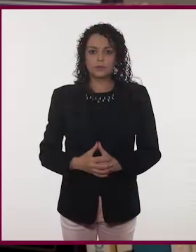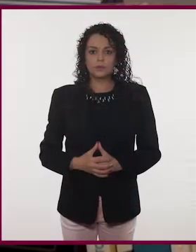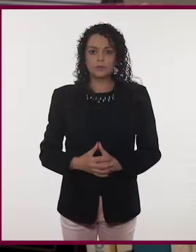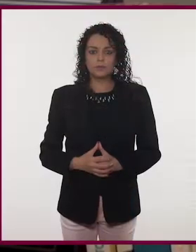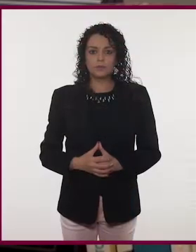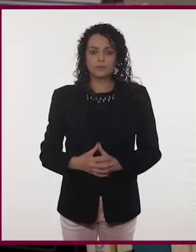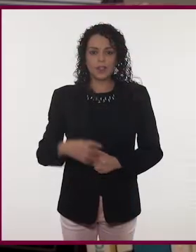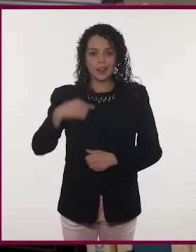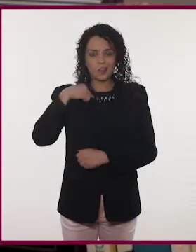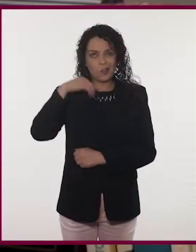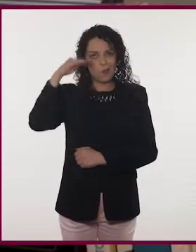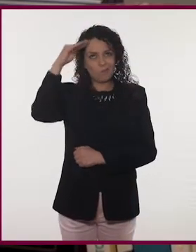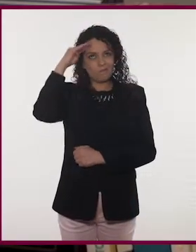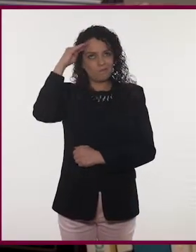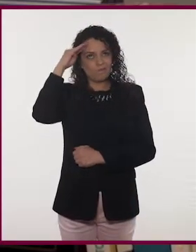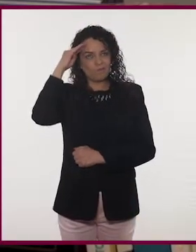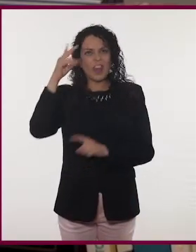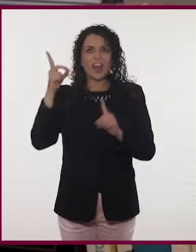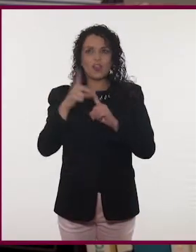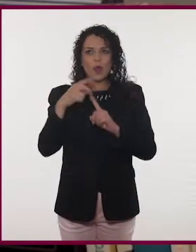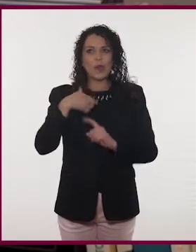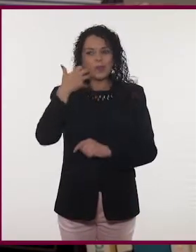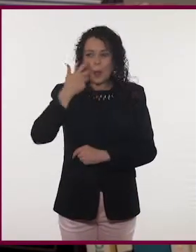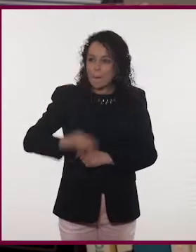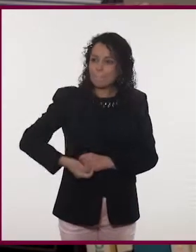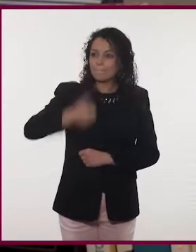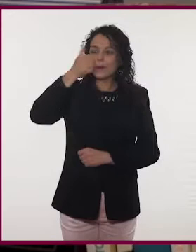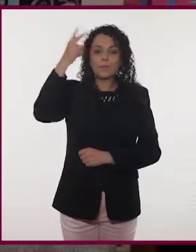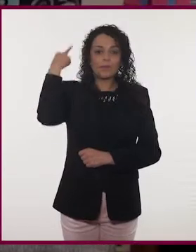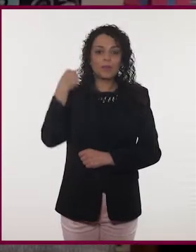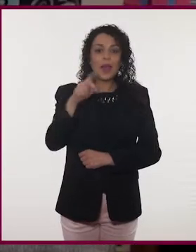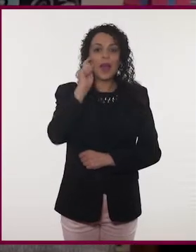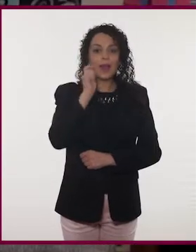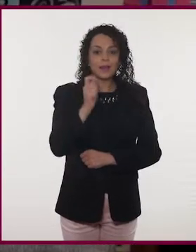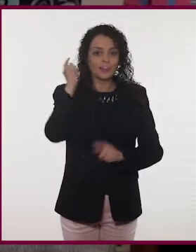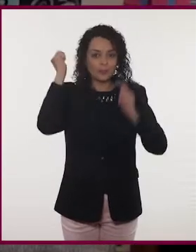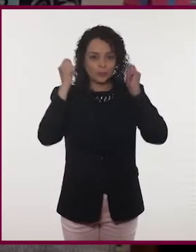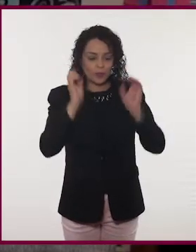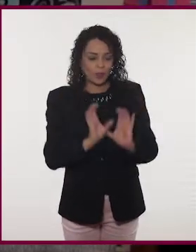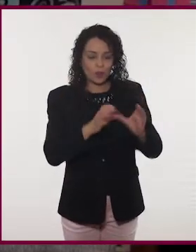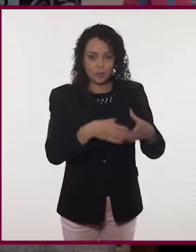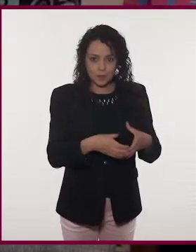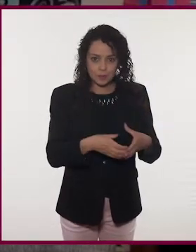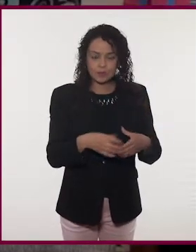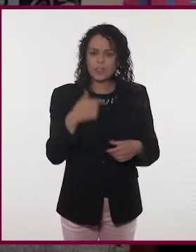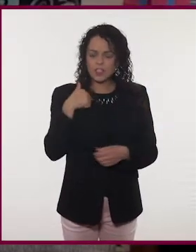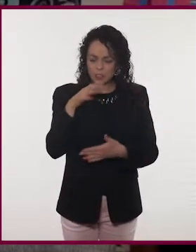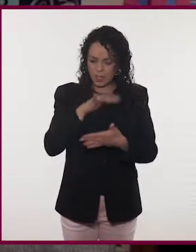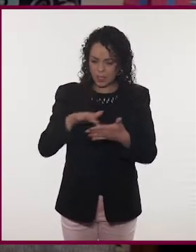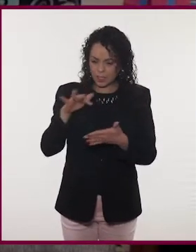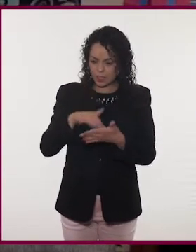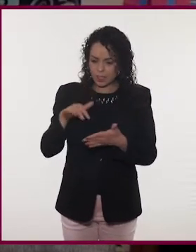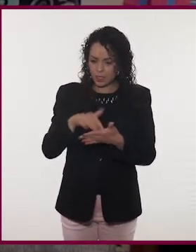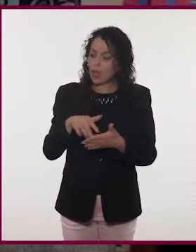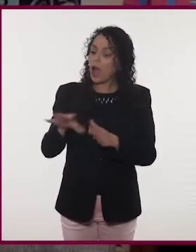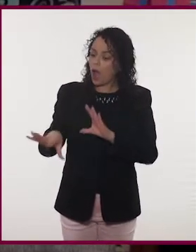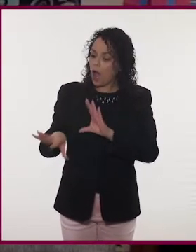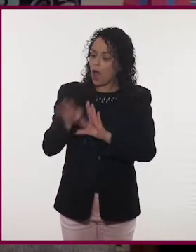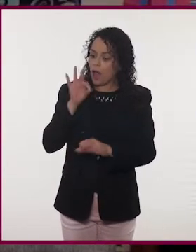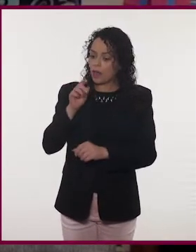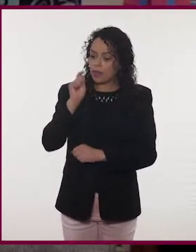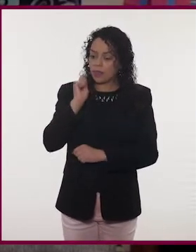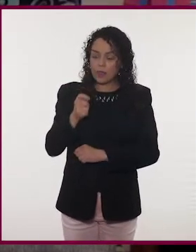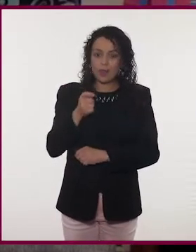estoy decidiendo a dónde me gustaría hacer mi primer viaje comunitario. He estado leyendo y encontré que una de las